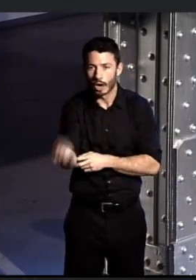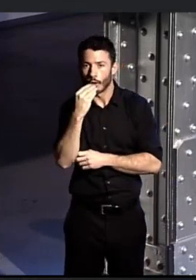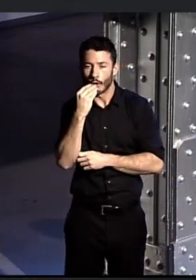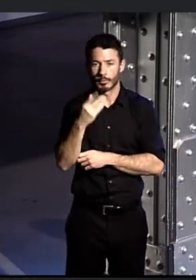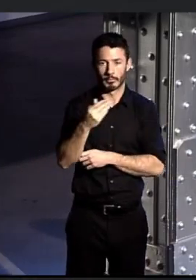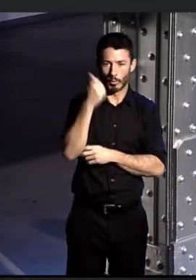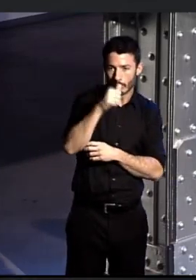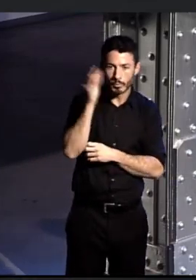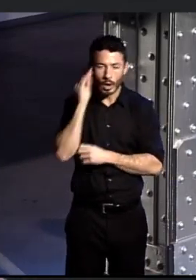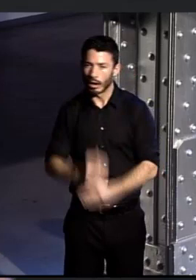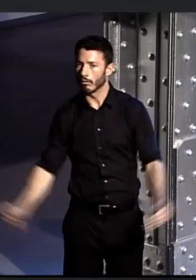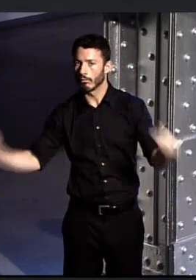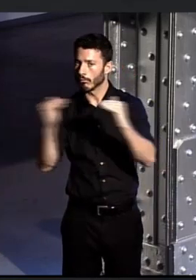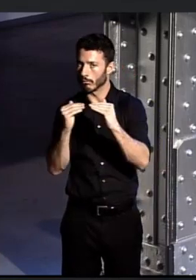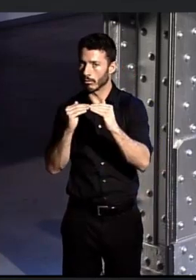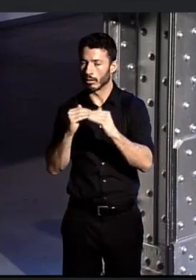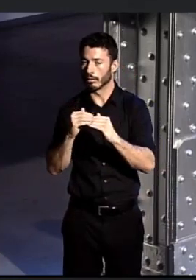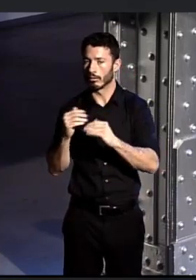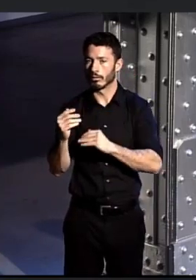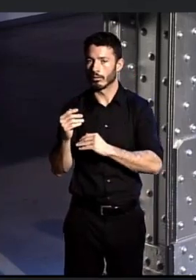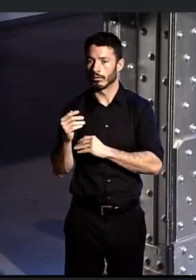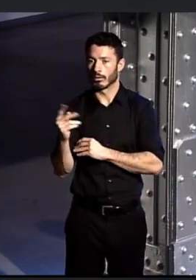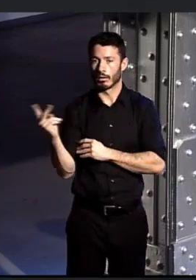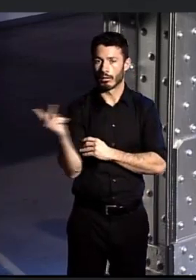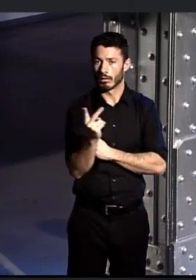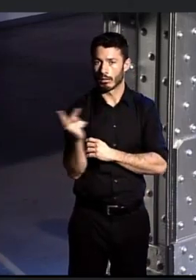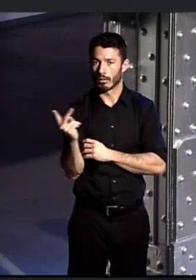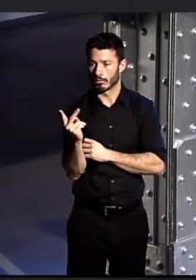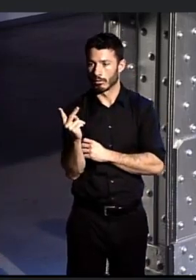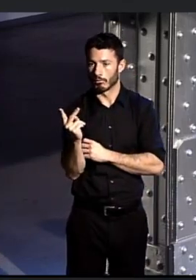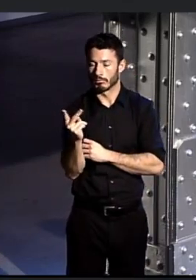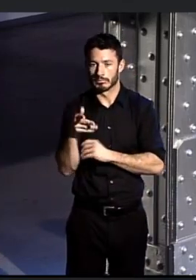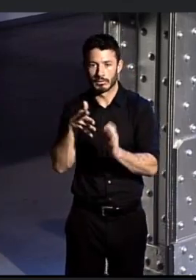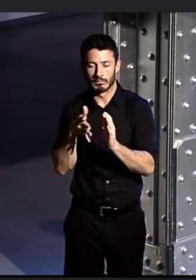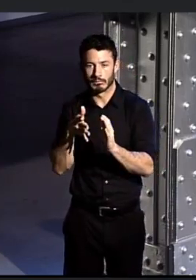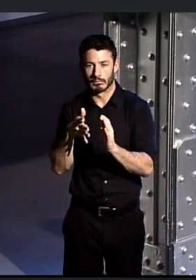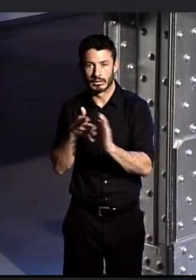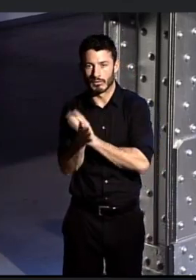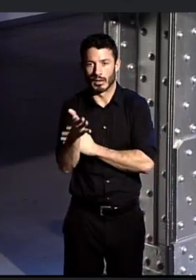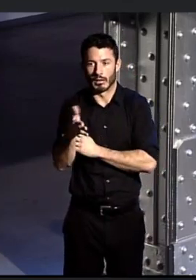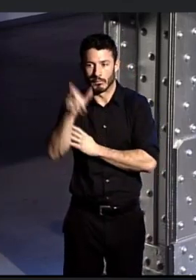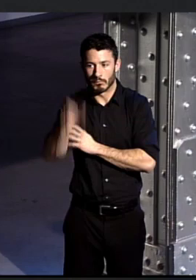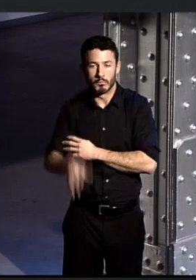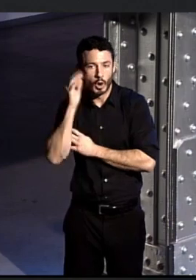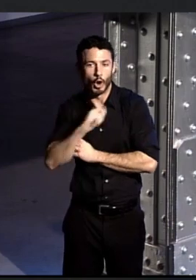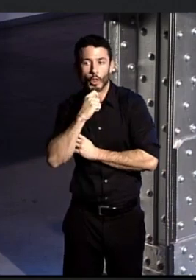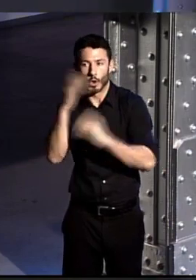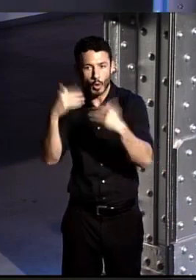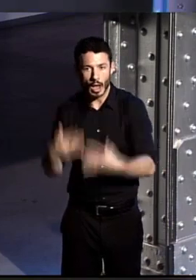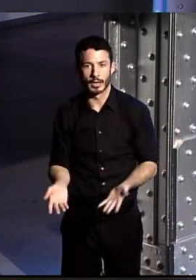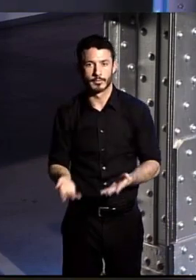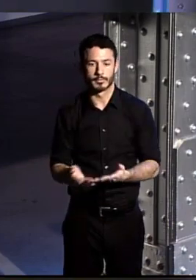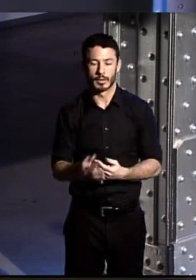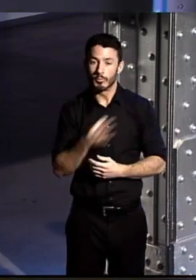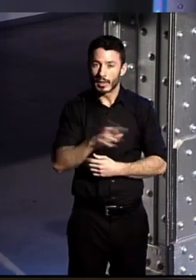mujeres en unas condiciones que no se pueden considerar que sean misóginas. ¿Sería que de repente Verne descubrió que había